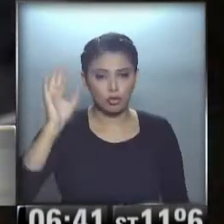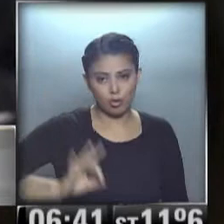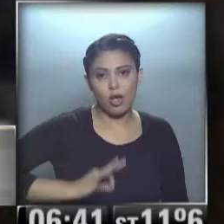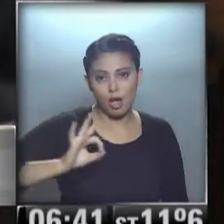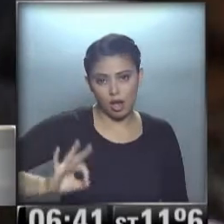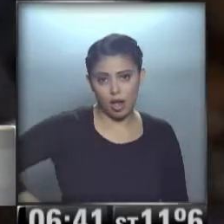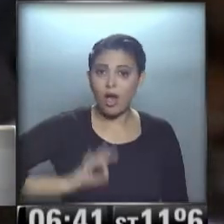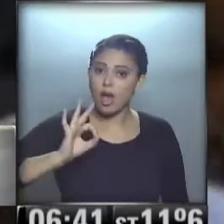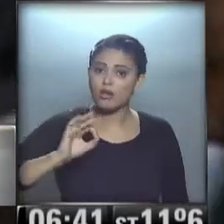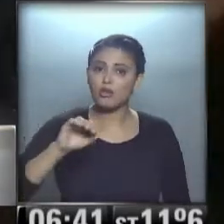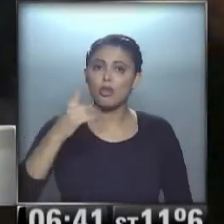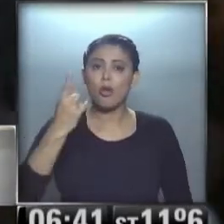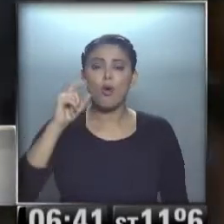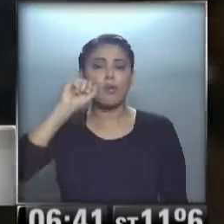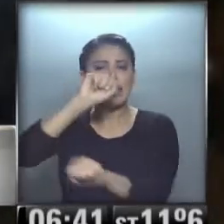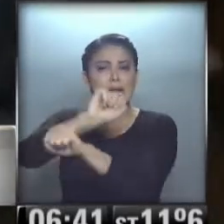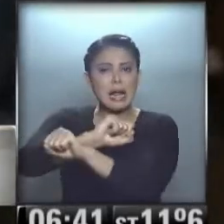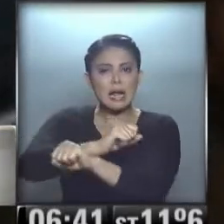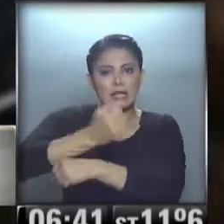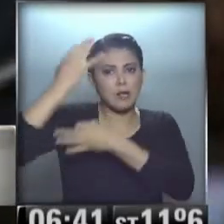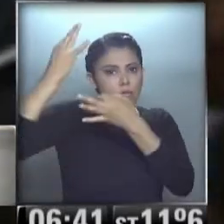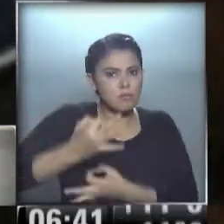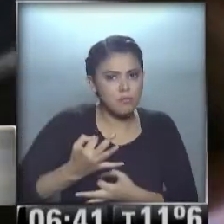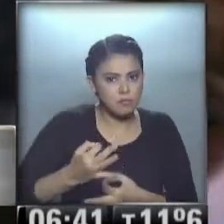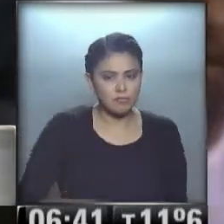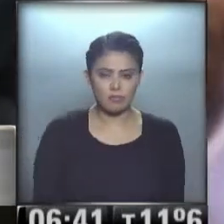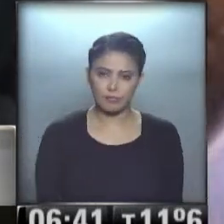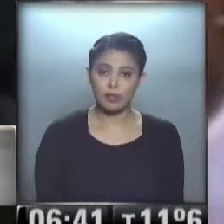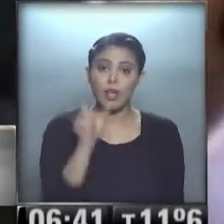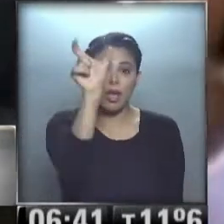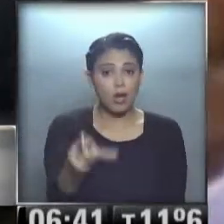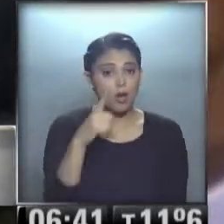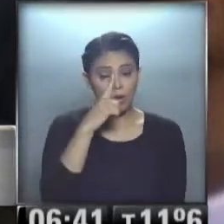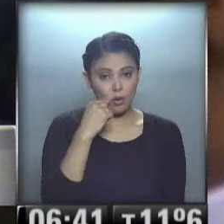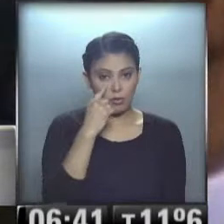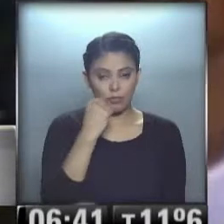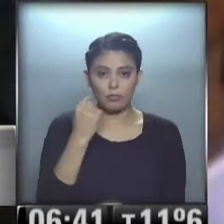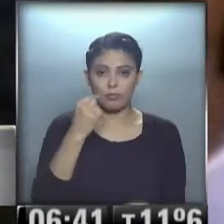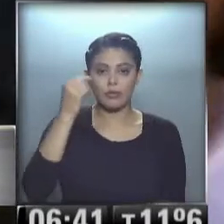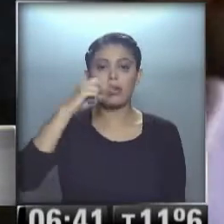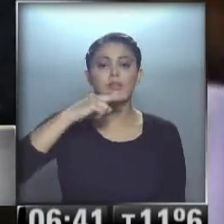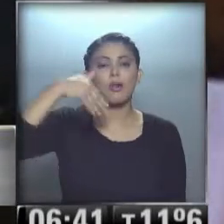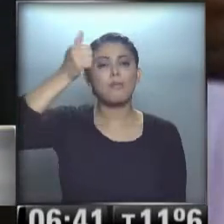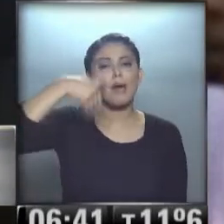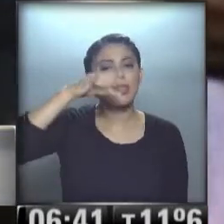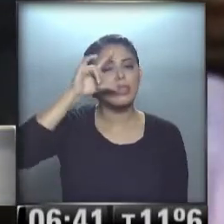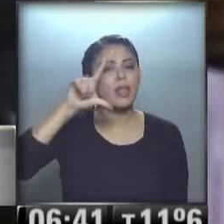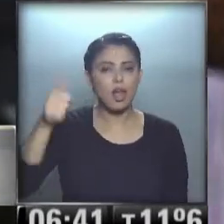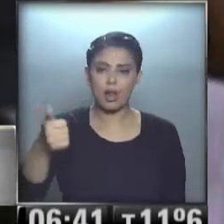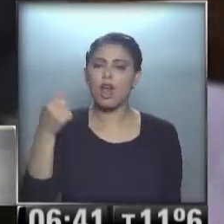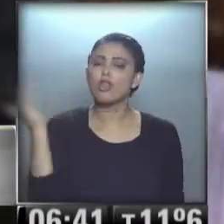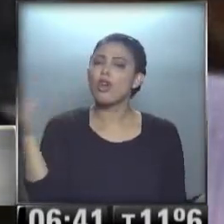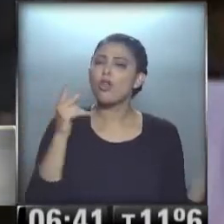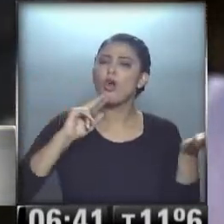permaneció en una cárcel de máxima seguridad. Mandela estuvo particularmente vulnerable a los